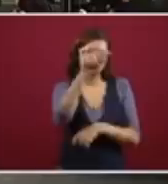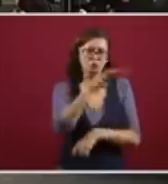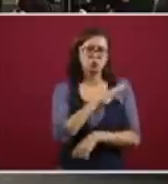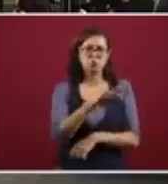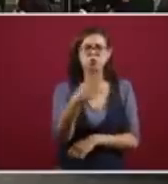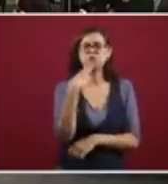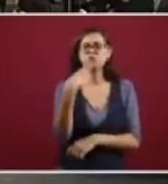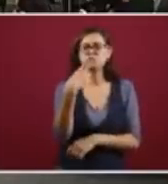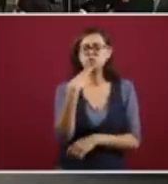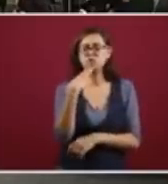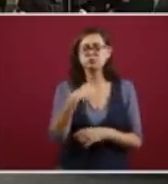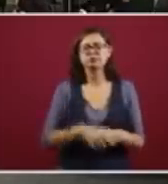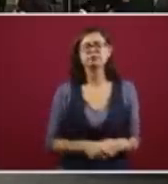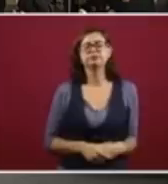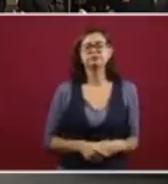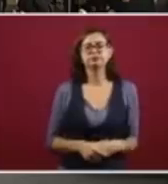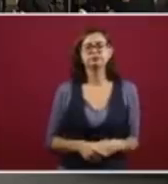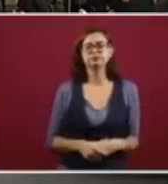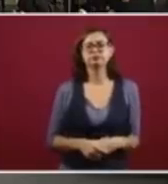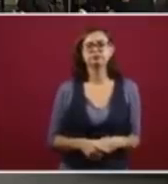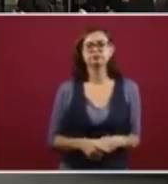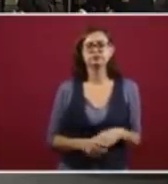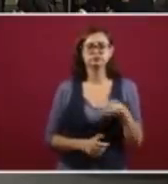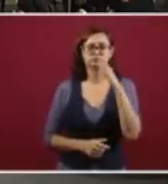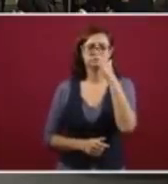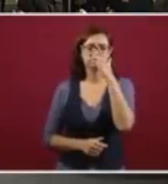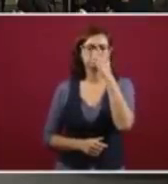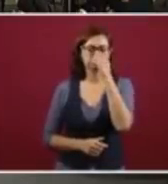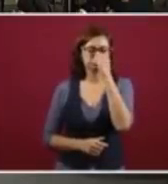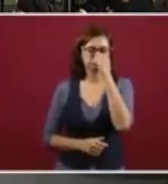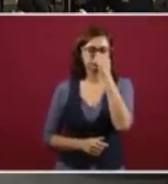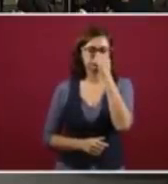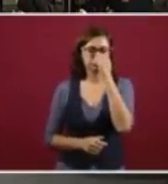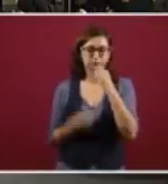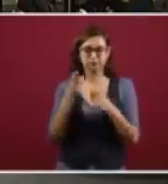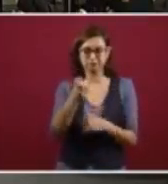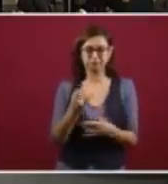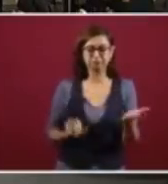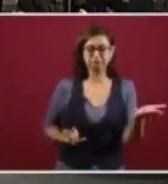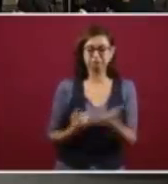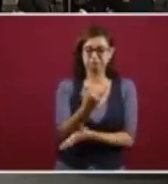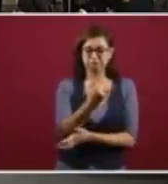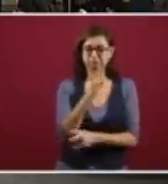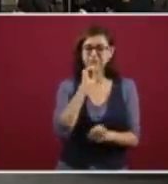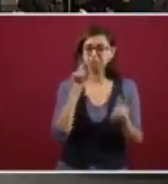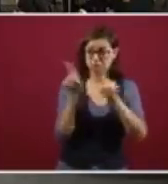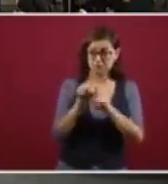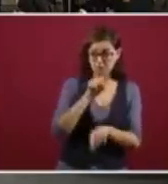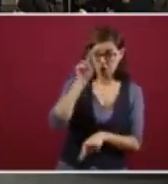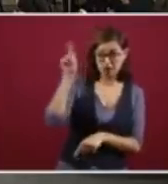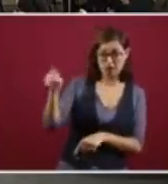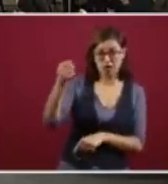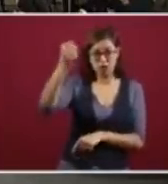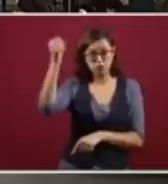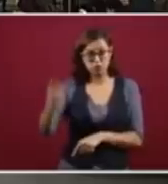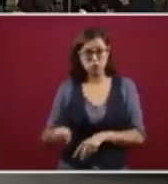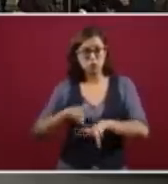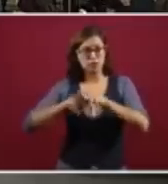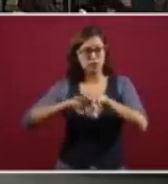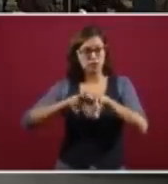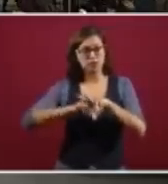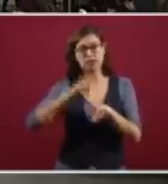¿Esa disposición o ese dictamen que hizo también lo hará con el Tren Maya? Porque ahí hay temas en las que pues todavía no se ve muy